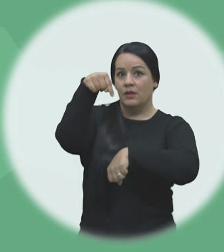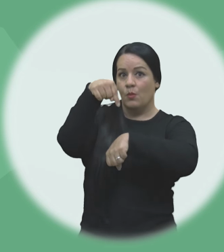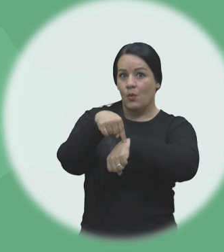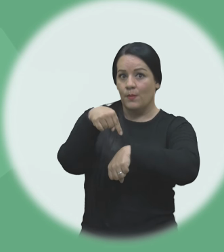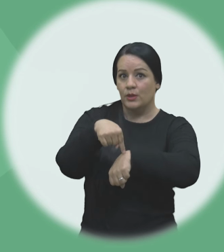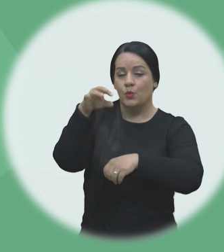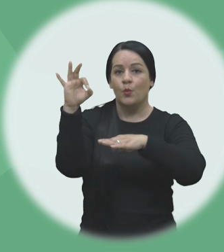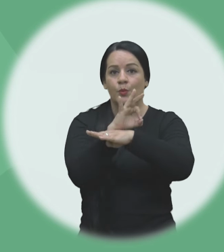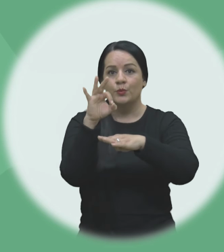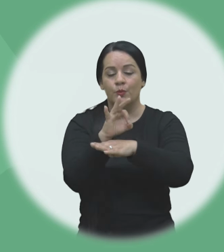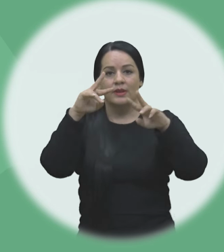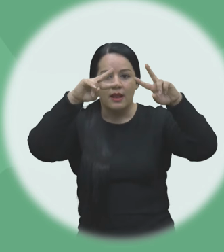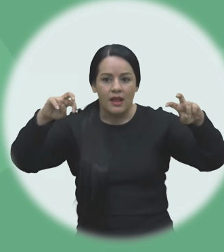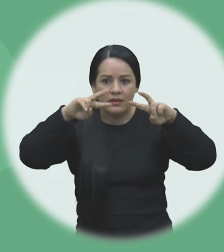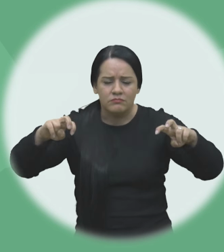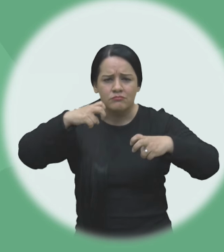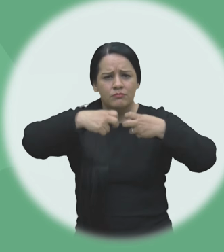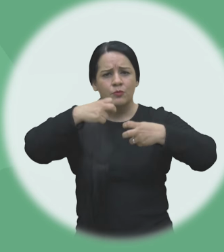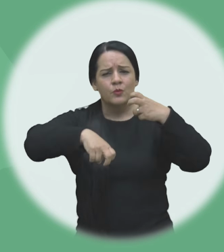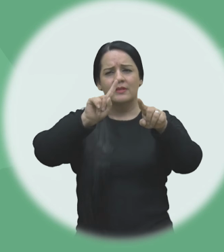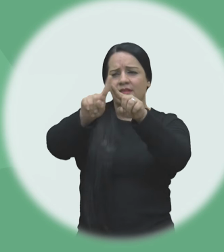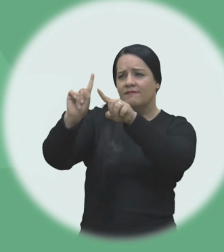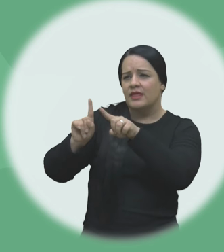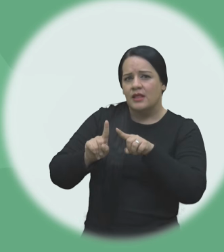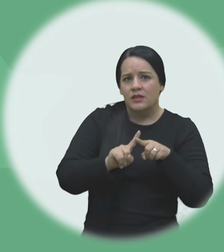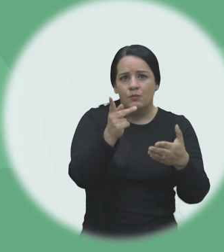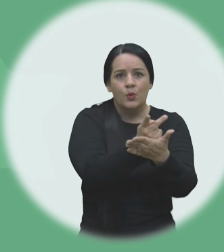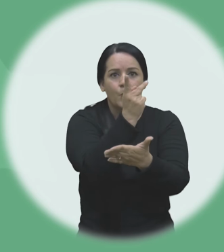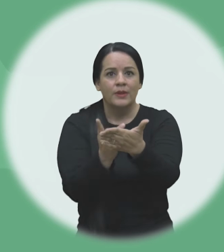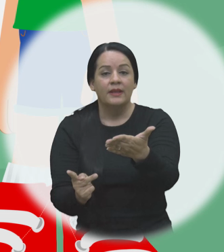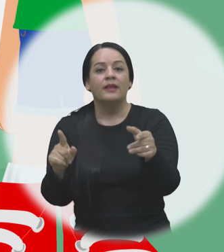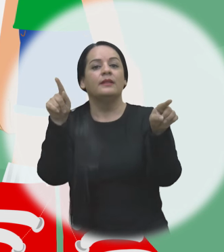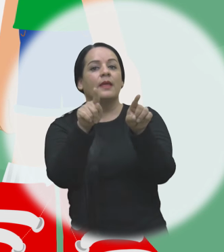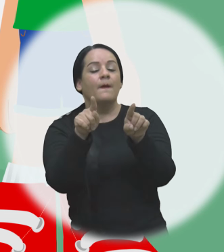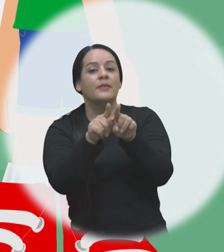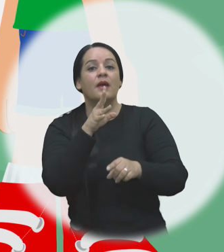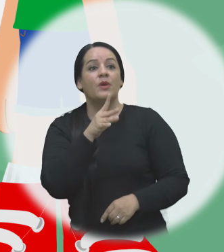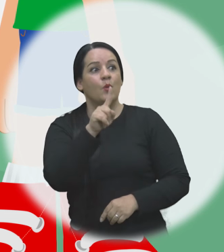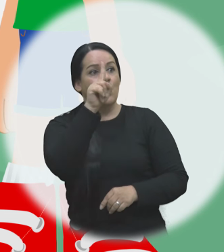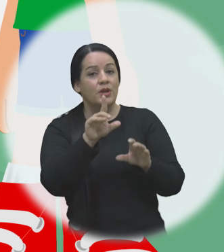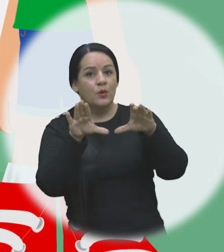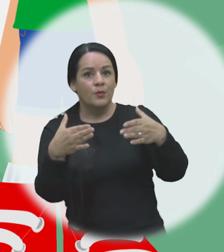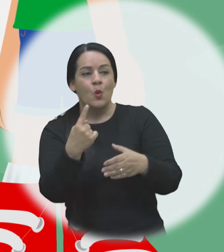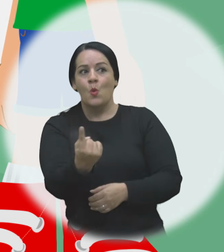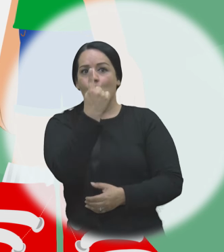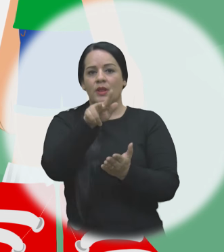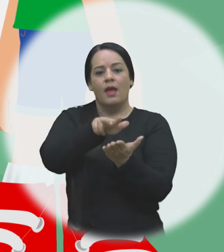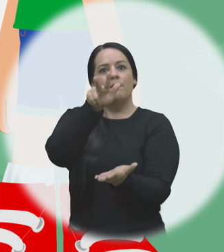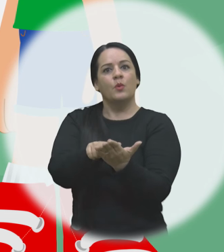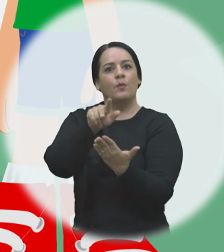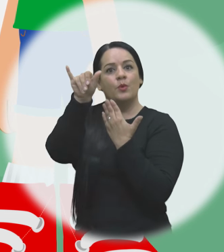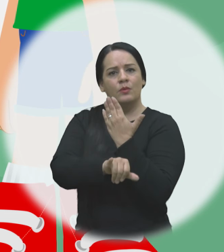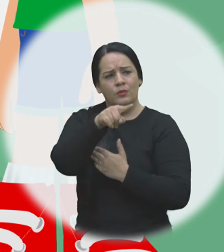En este momento, funcionan las que analizan los problemas de las diferentes provincias. También nos hablaron de unas que son las únicas que